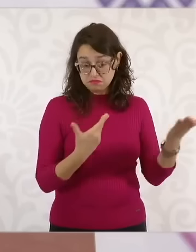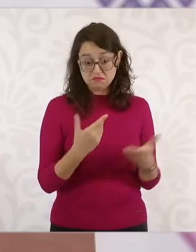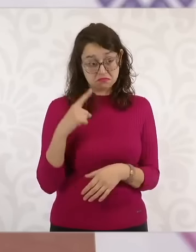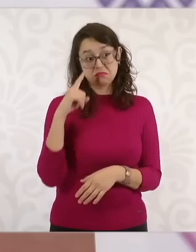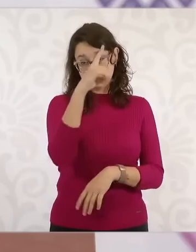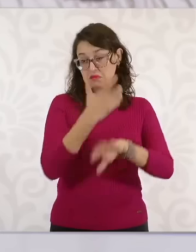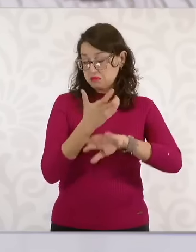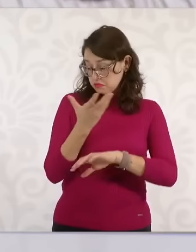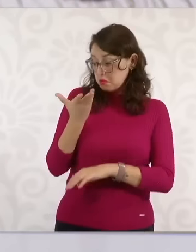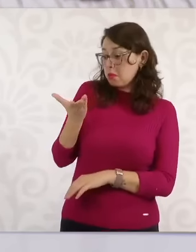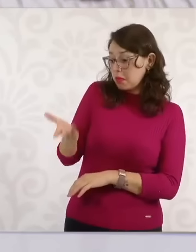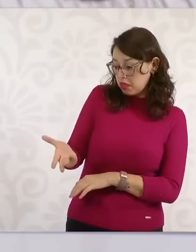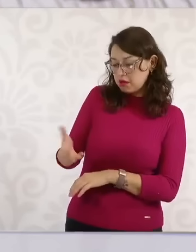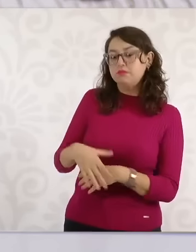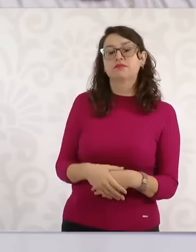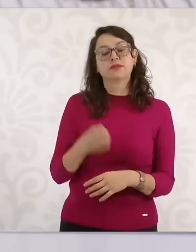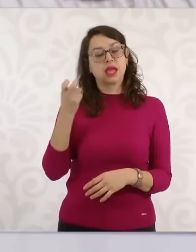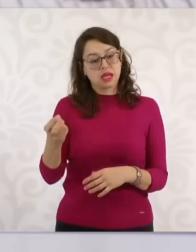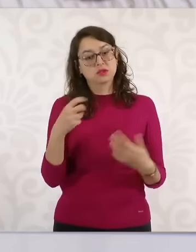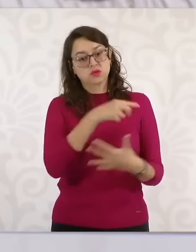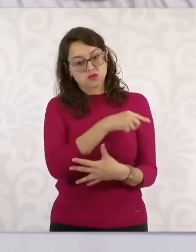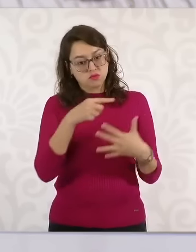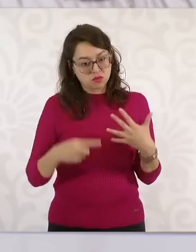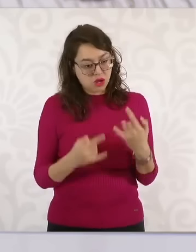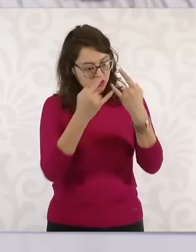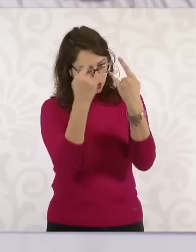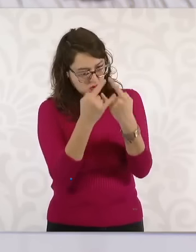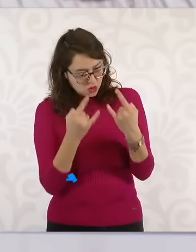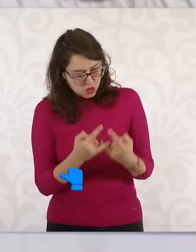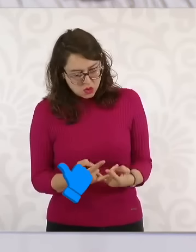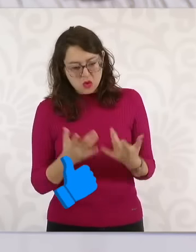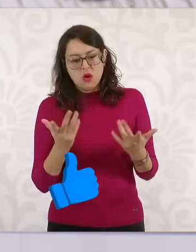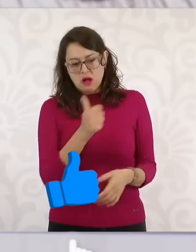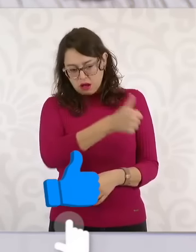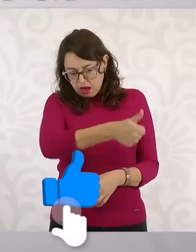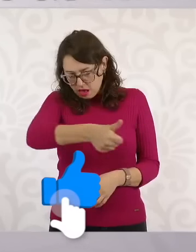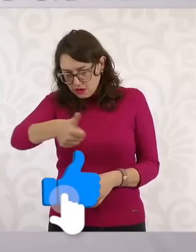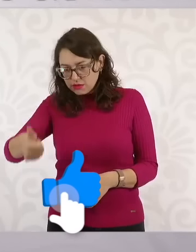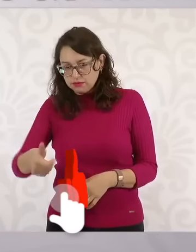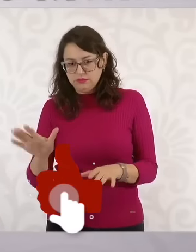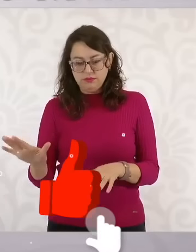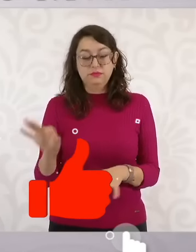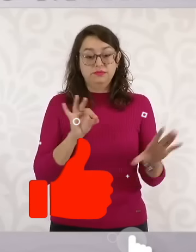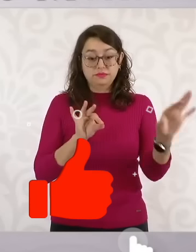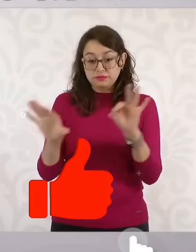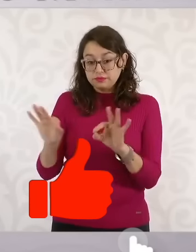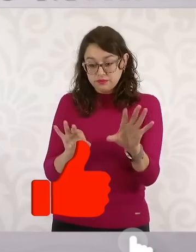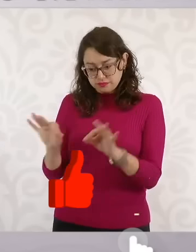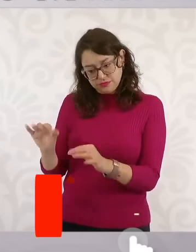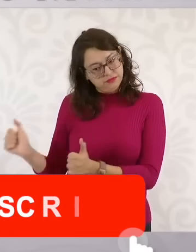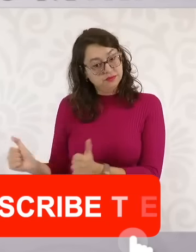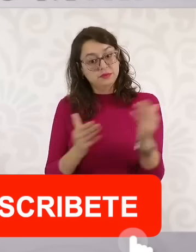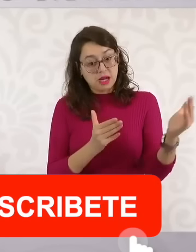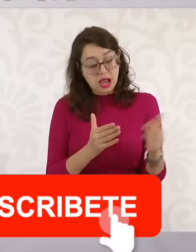Justicia. Y ahí se analiza cada uno de los casos. Y una vez que se toma la decisión, pues entonces